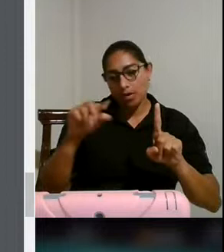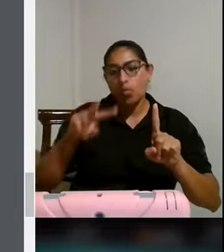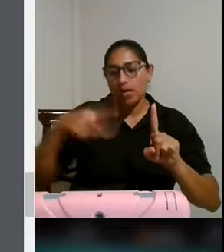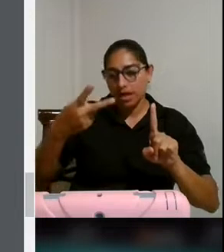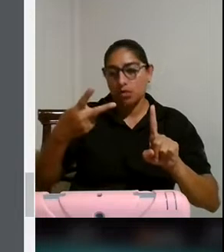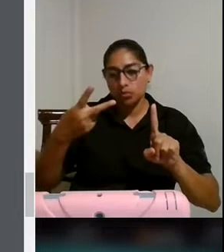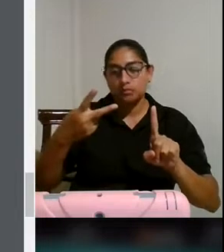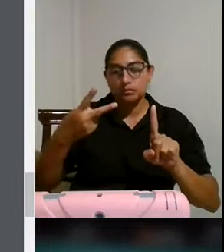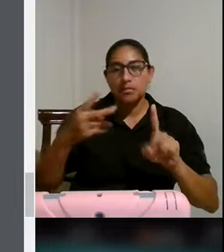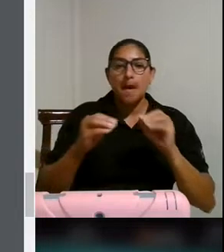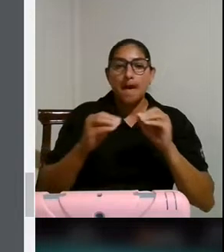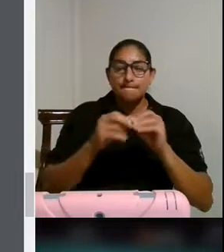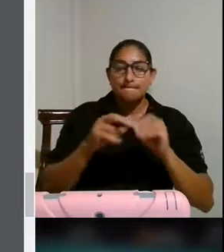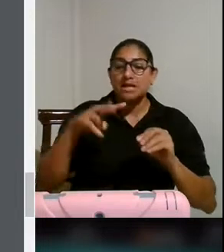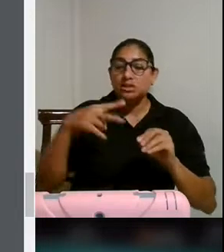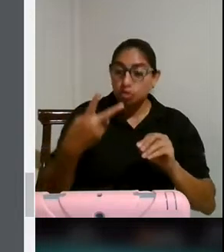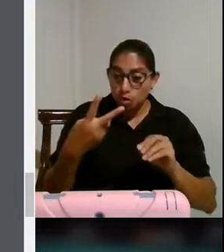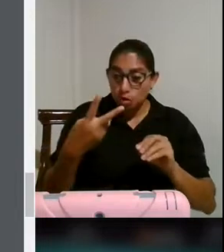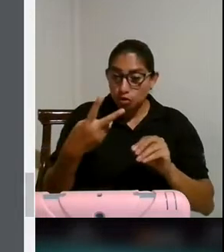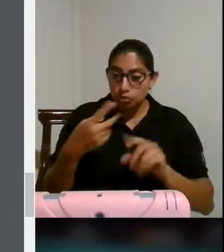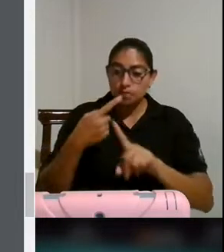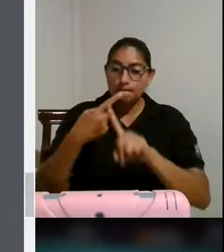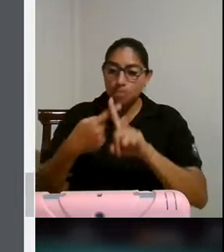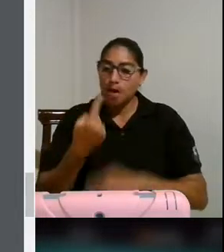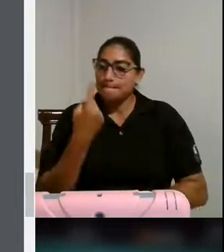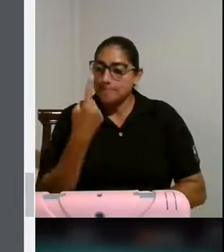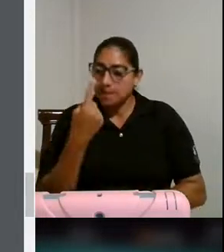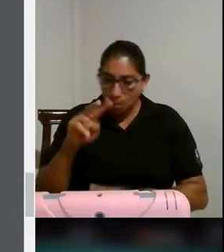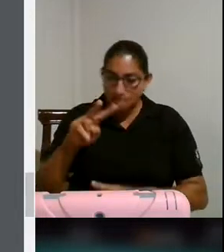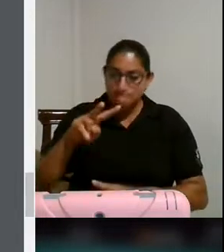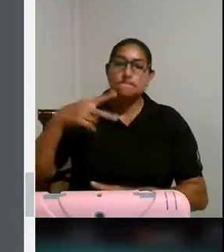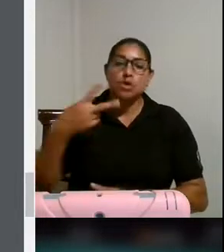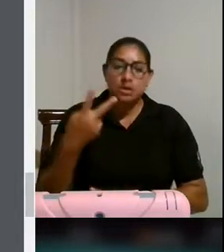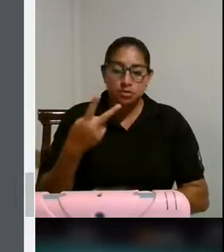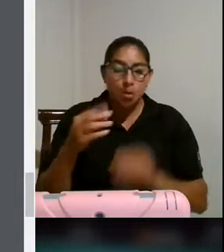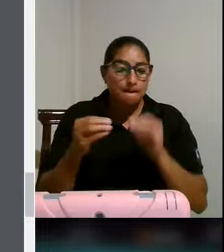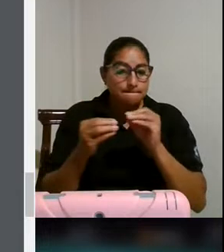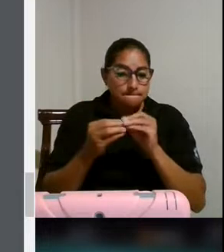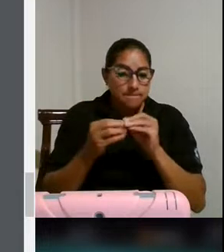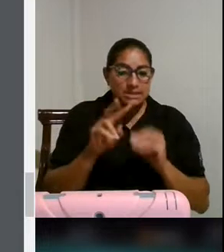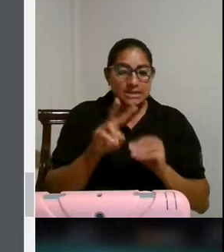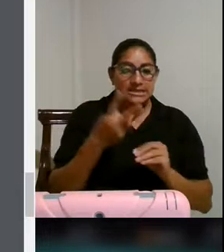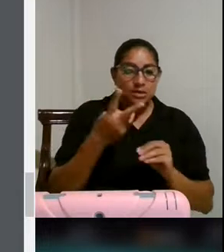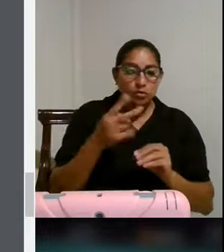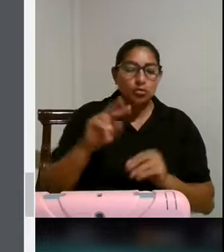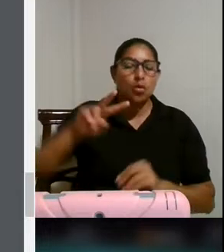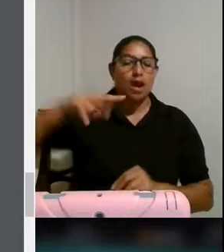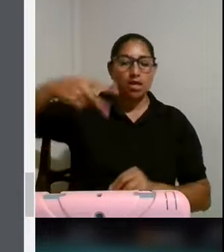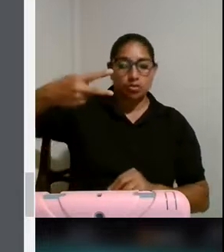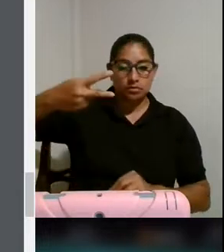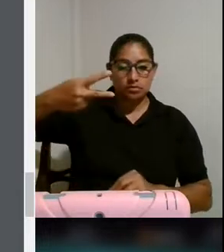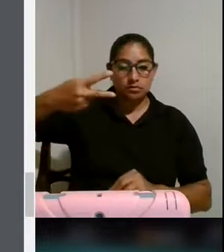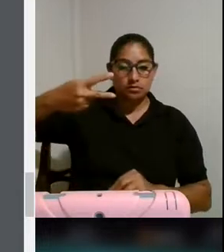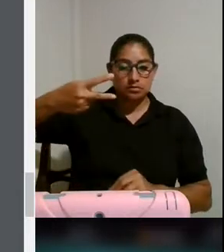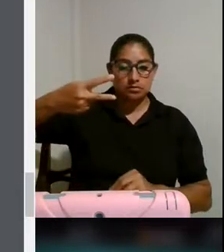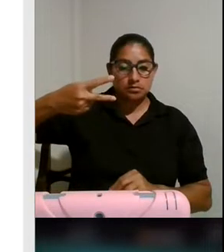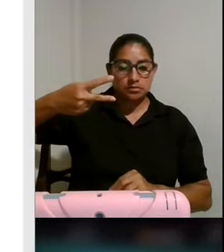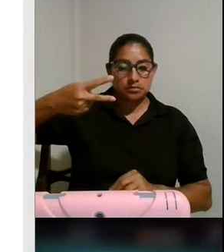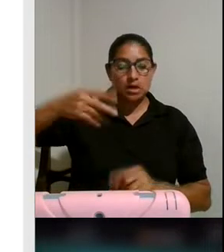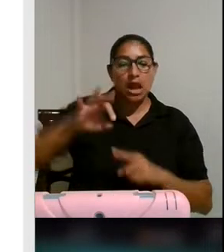más 2 veces el primero por el segundo más el segundo al cuadrado. Aquí, si